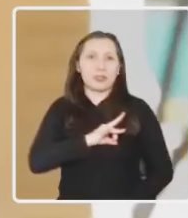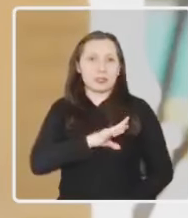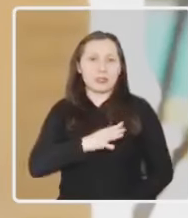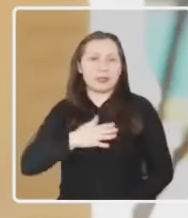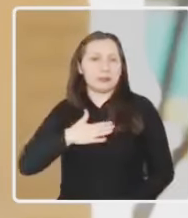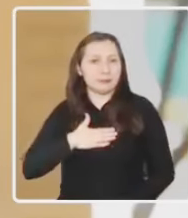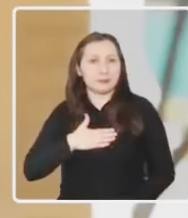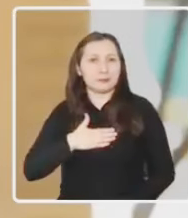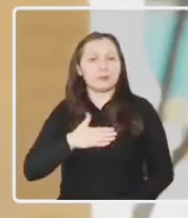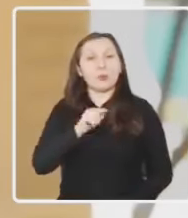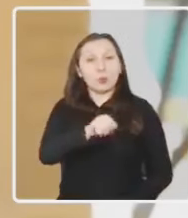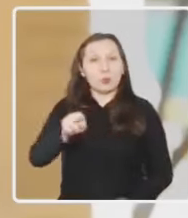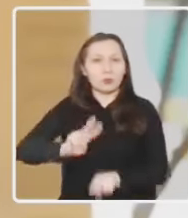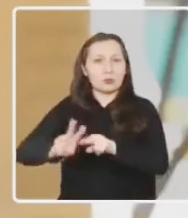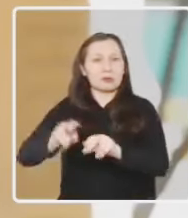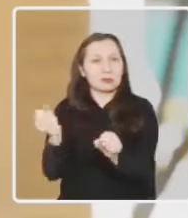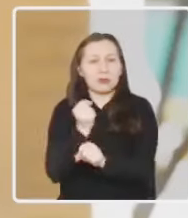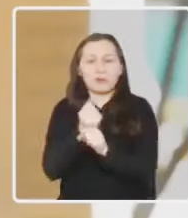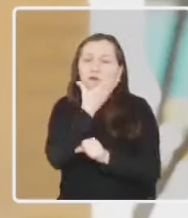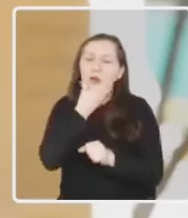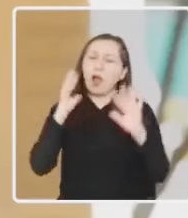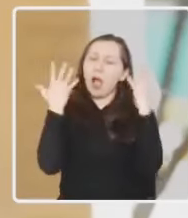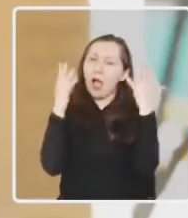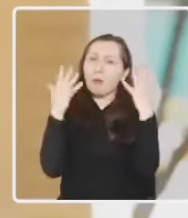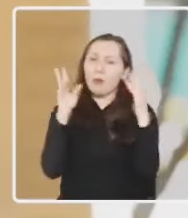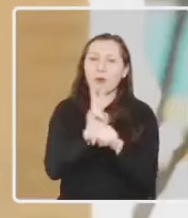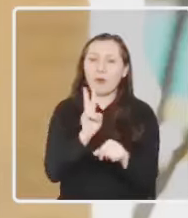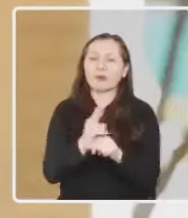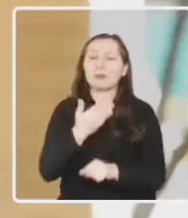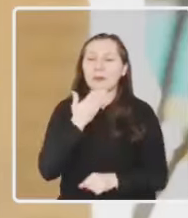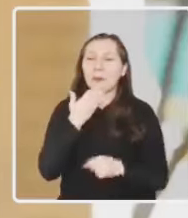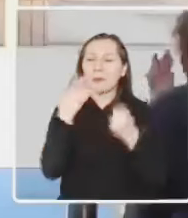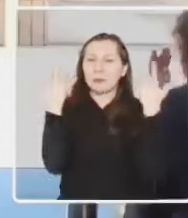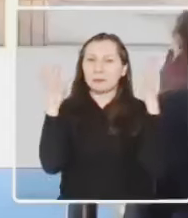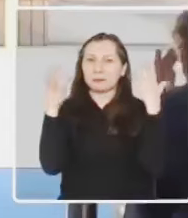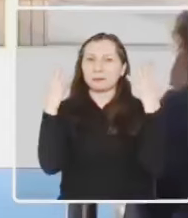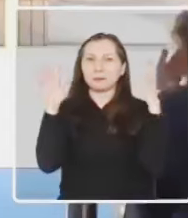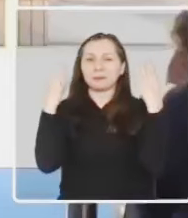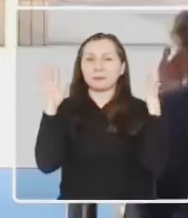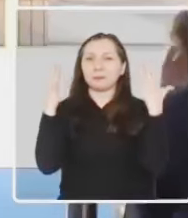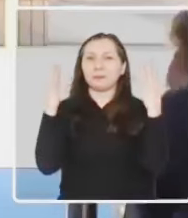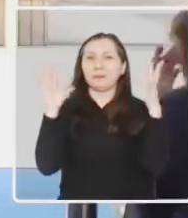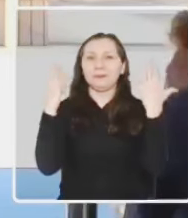que hacen esta pega que es tan hermosa. Un aplauso para ellos, por favor, también.